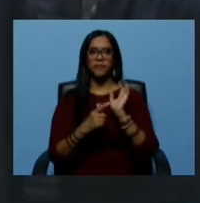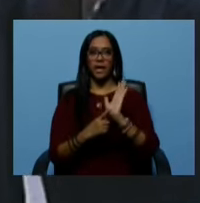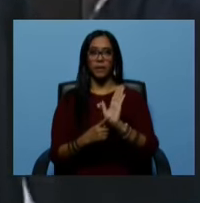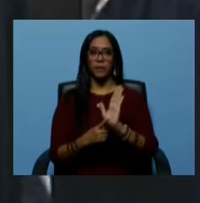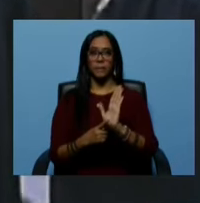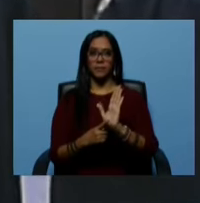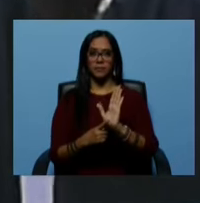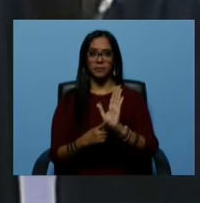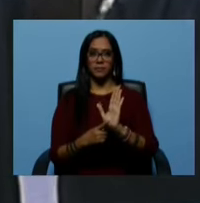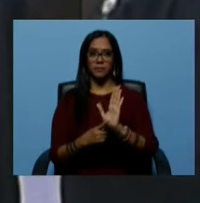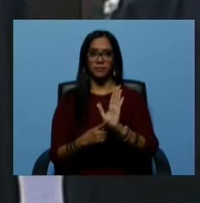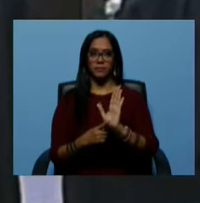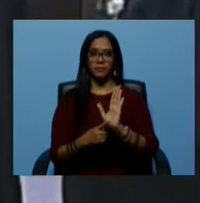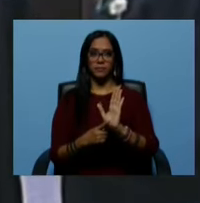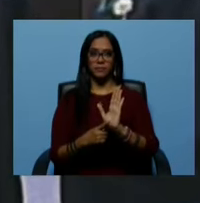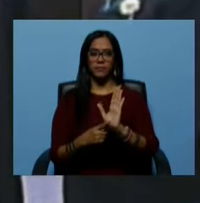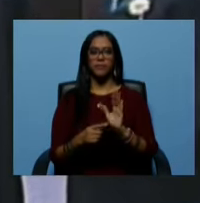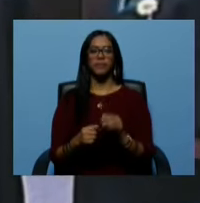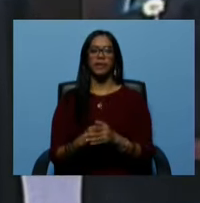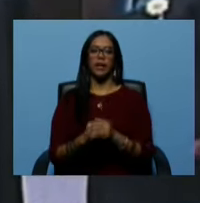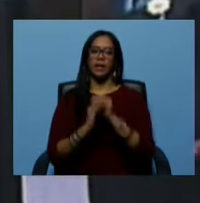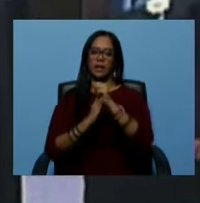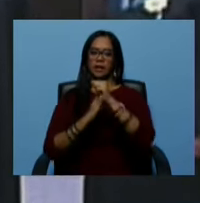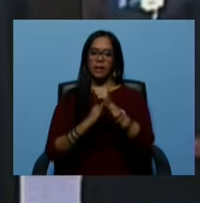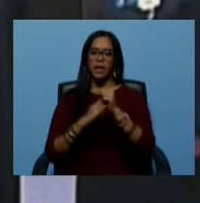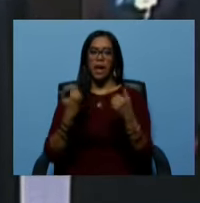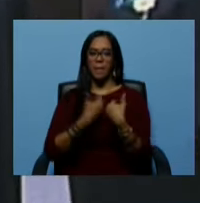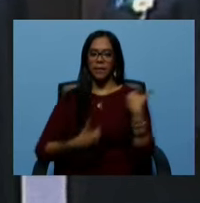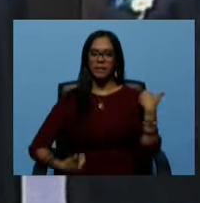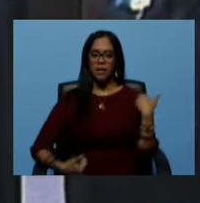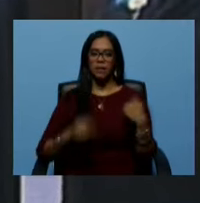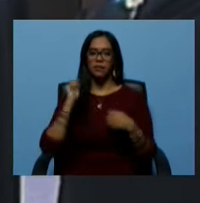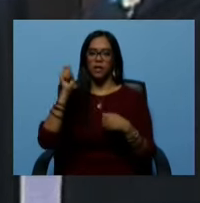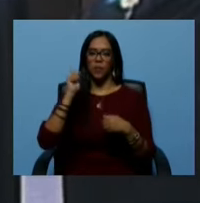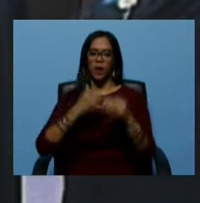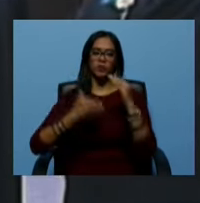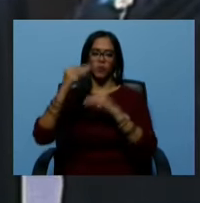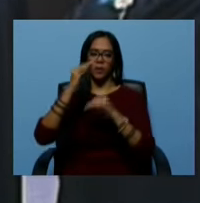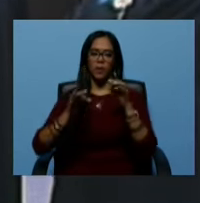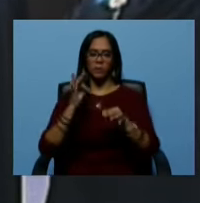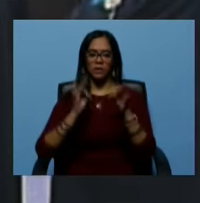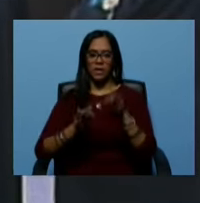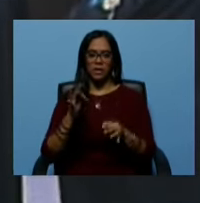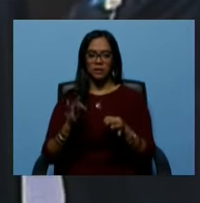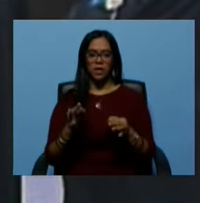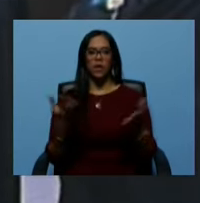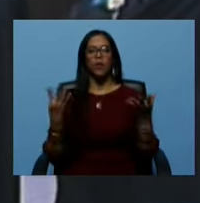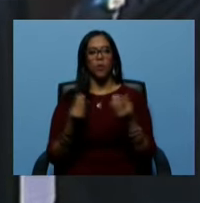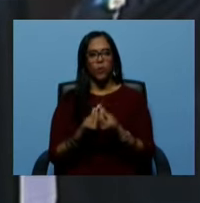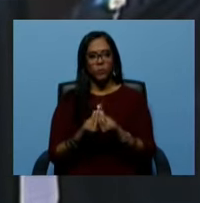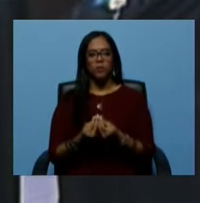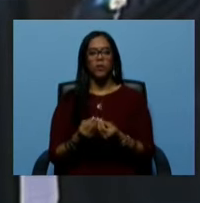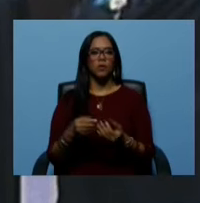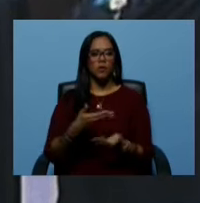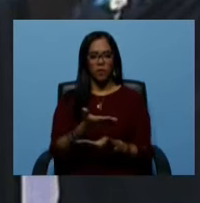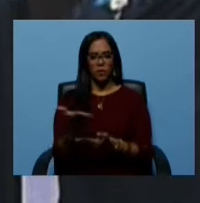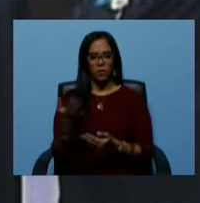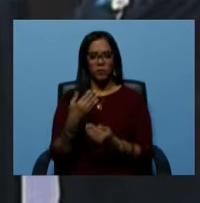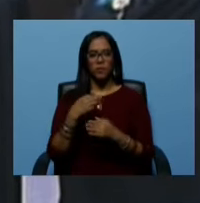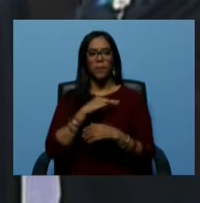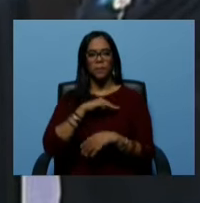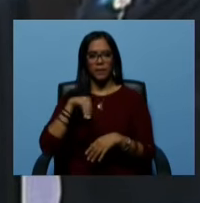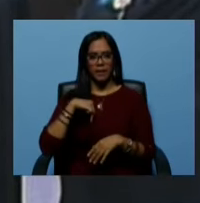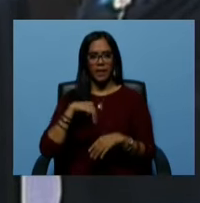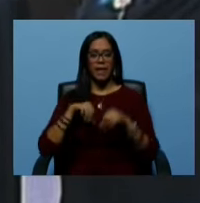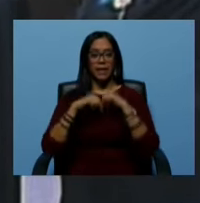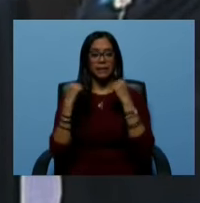representantes que encabeza la presidenta del Tribunal Supremo de Justicia, acompañada de los demás integrantes de